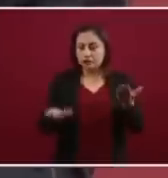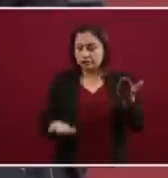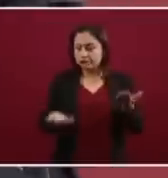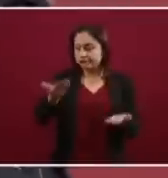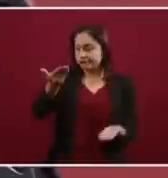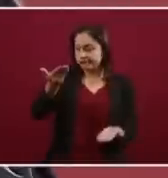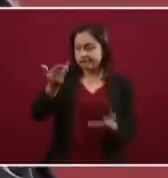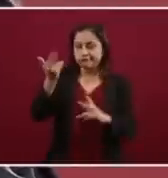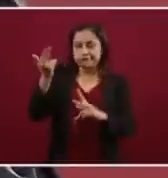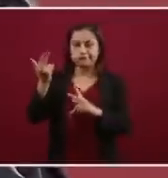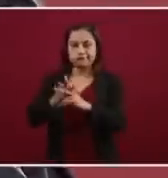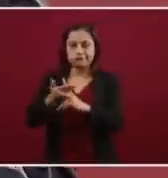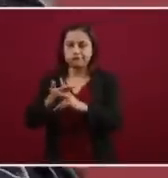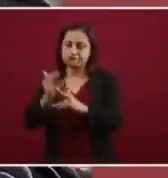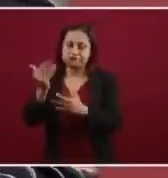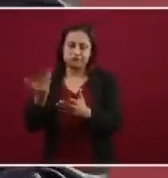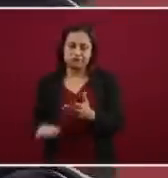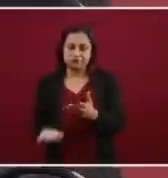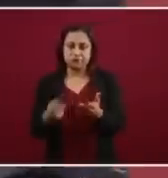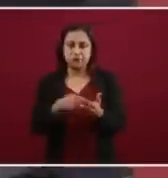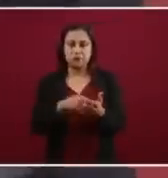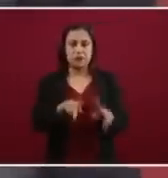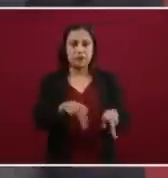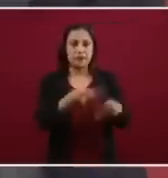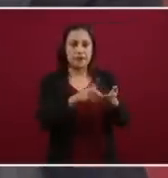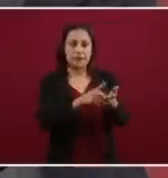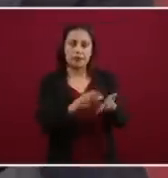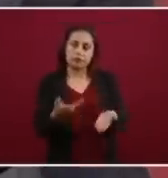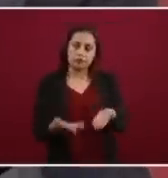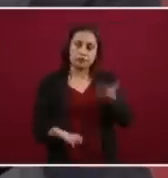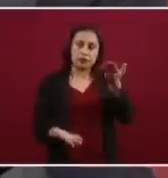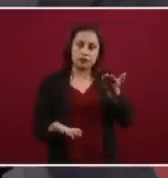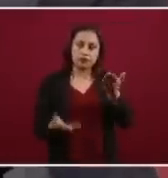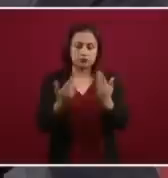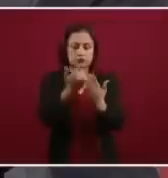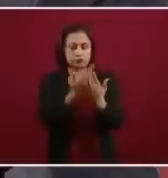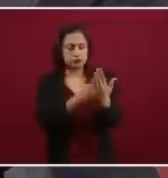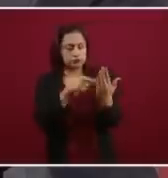Ustedes ven los datos,